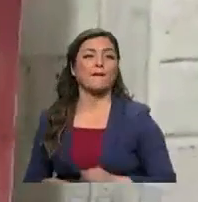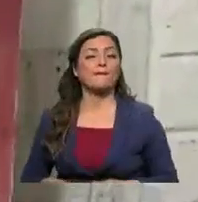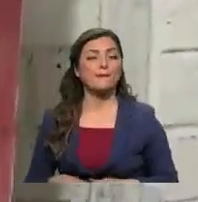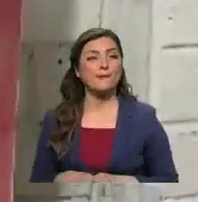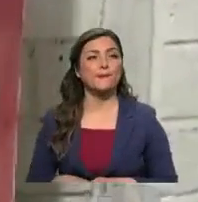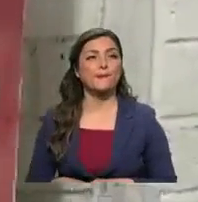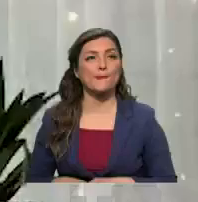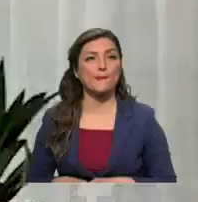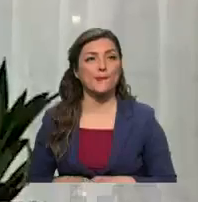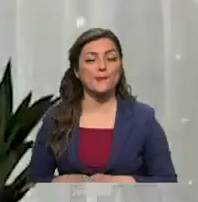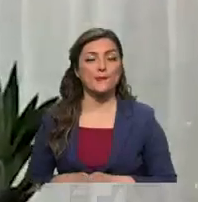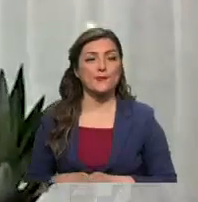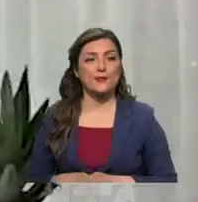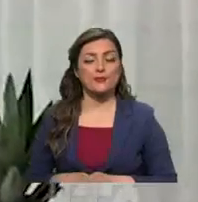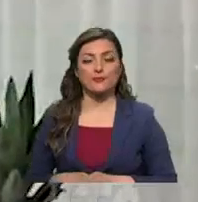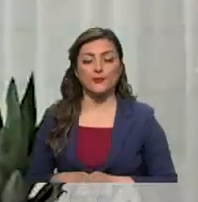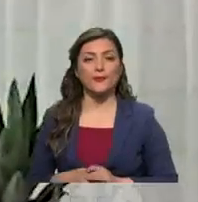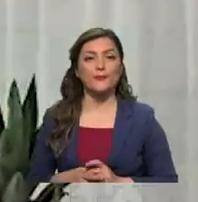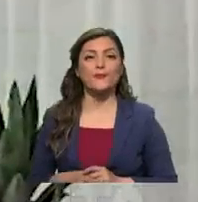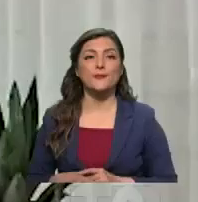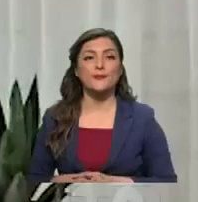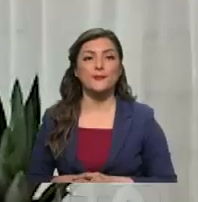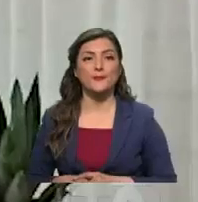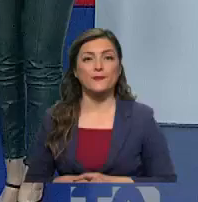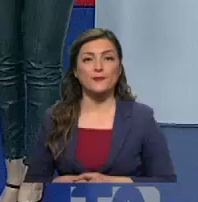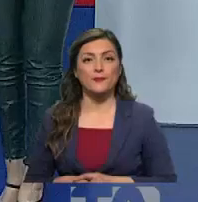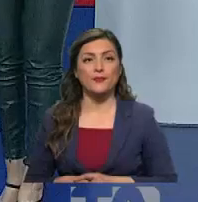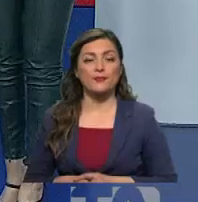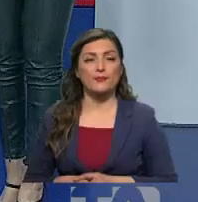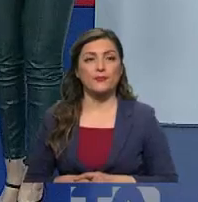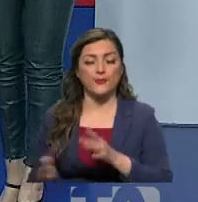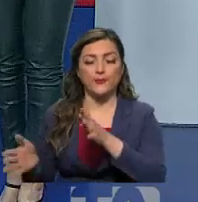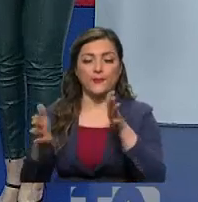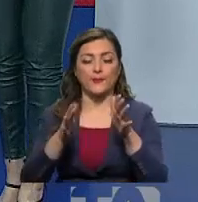con cámaras de Mateo Castillo, María del Rocío Coronel, 24 horas.